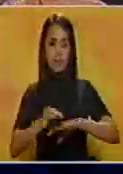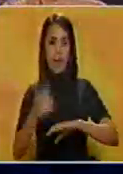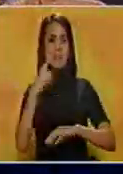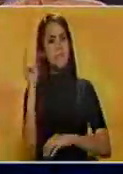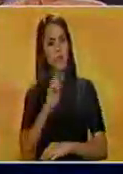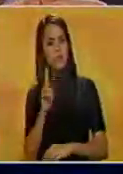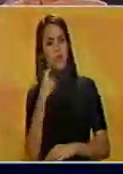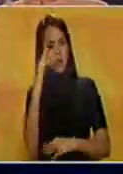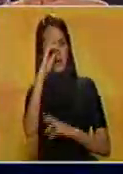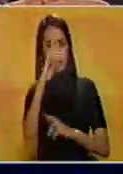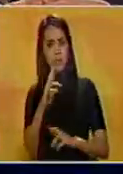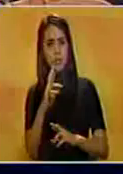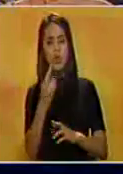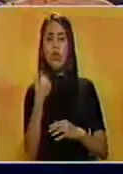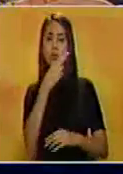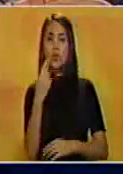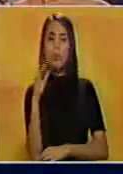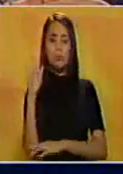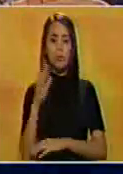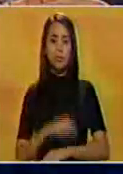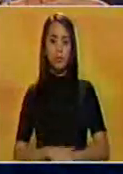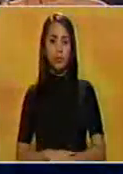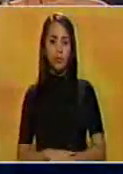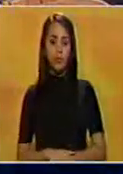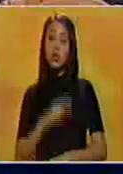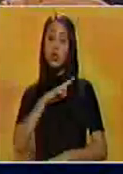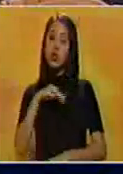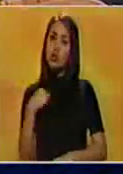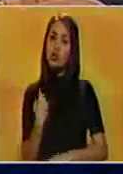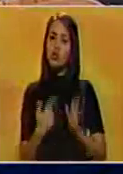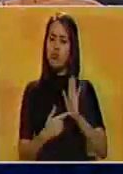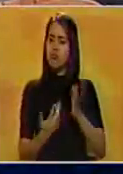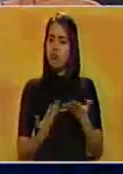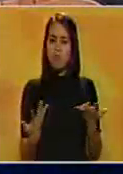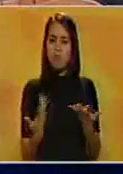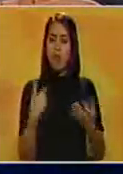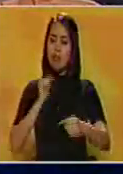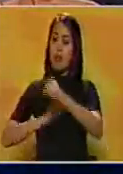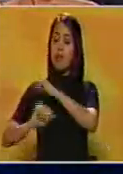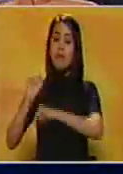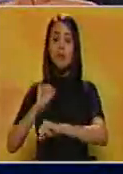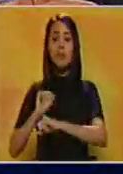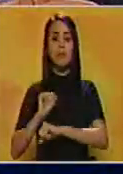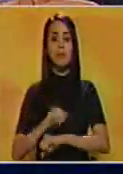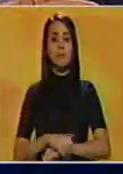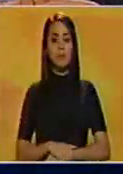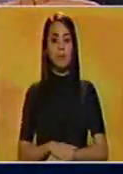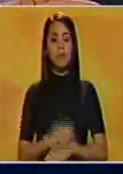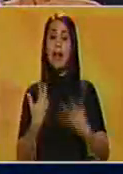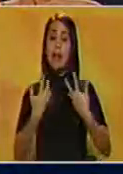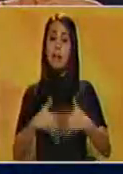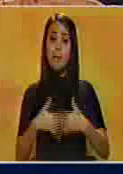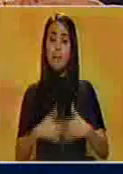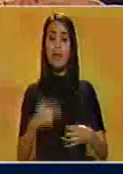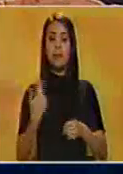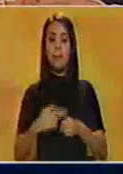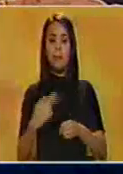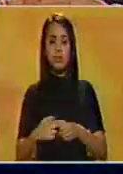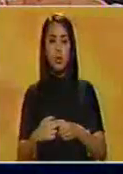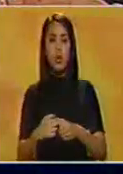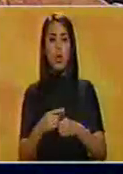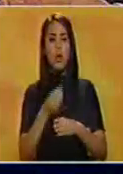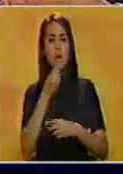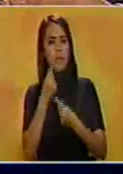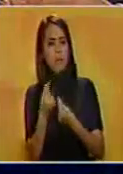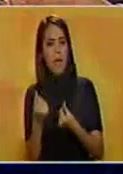es respetuosa de sus compromisos. Tenemos la determinación de defender a nuestra industria nacional petrolera, de defender sus